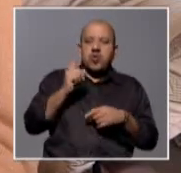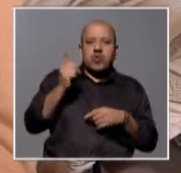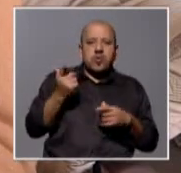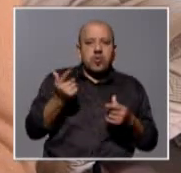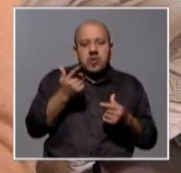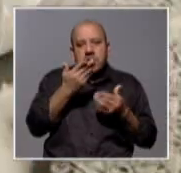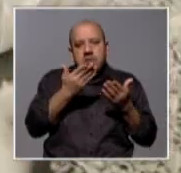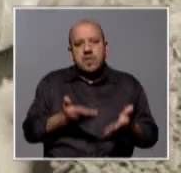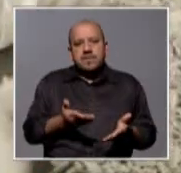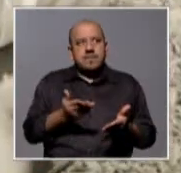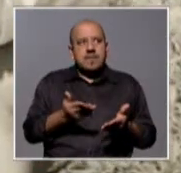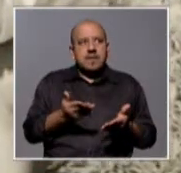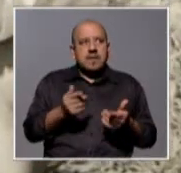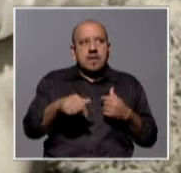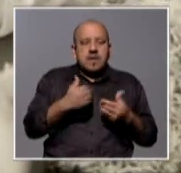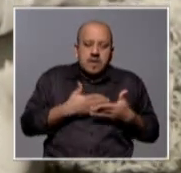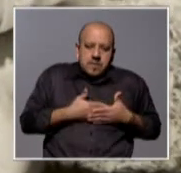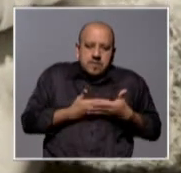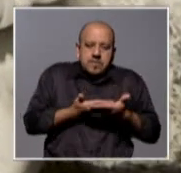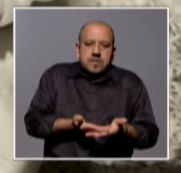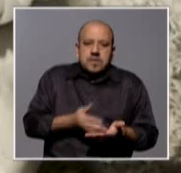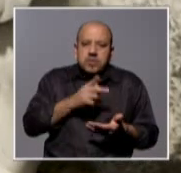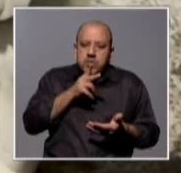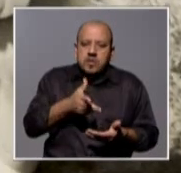sufrido él, porque él la adoraba a su hija.